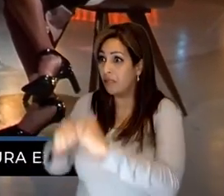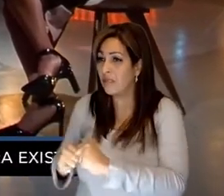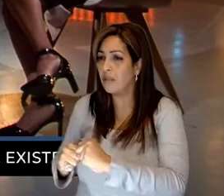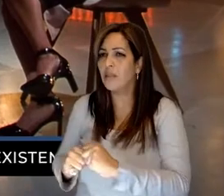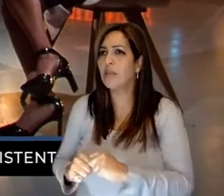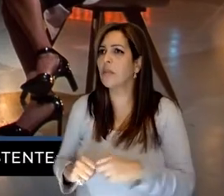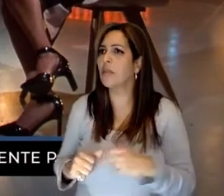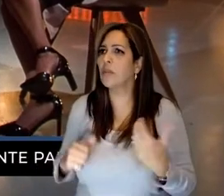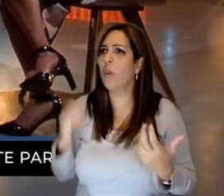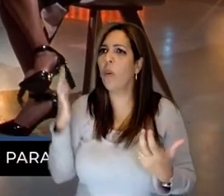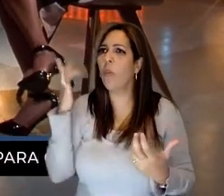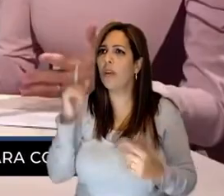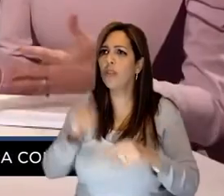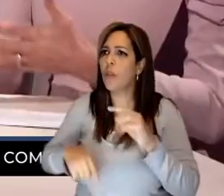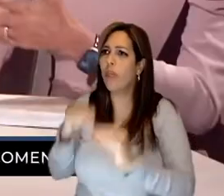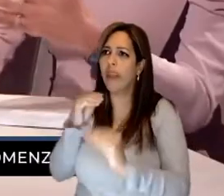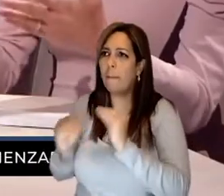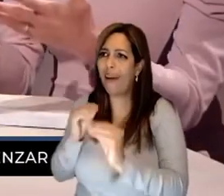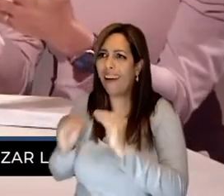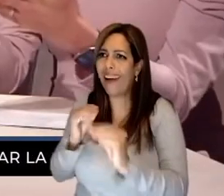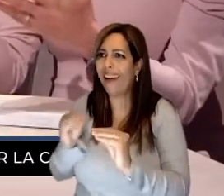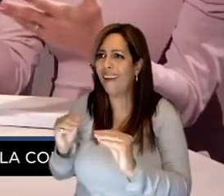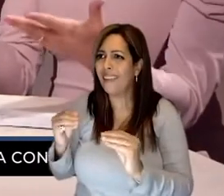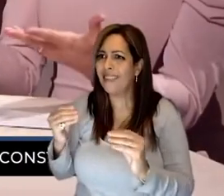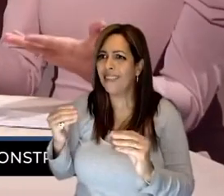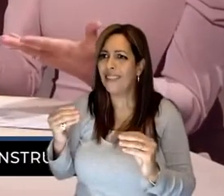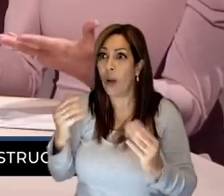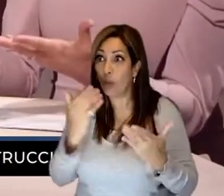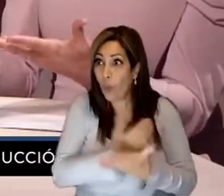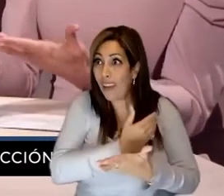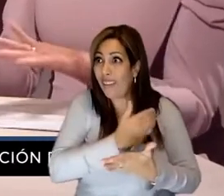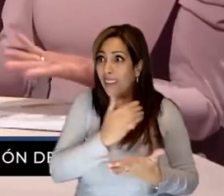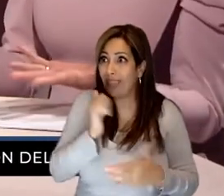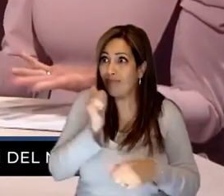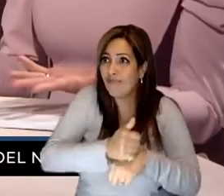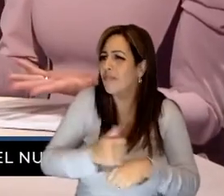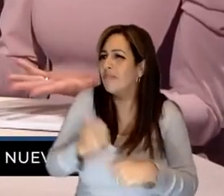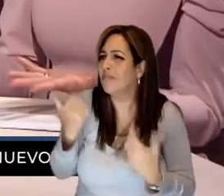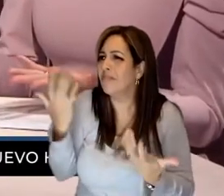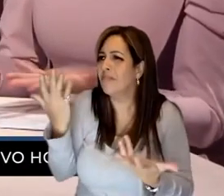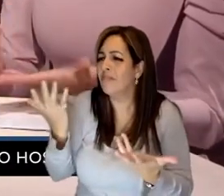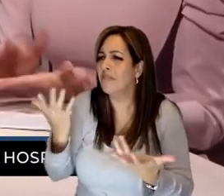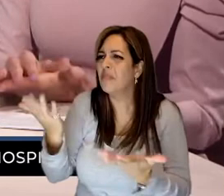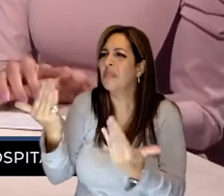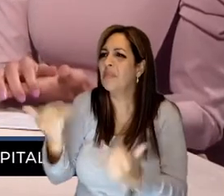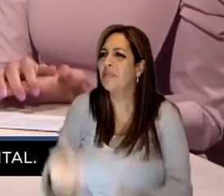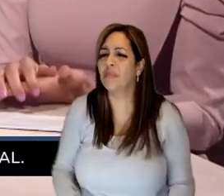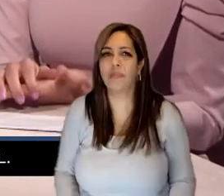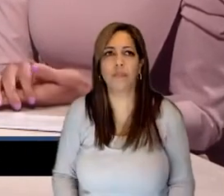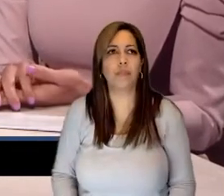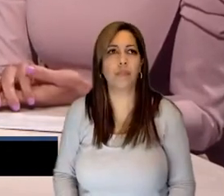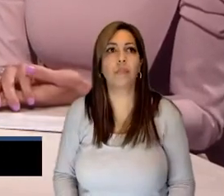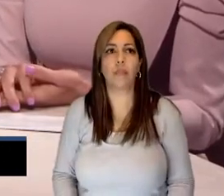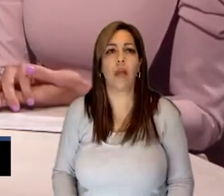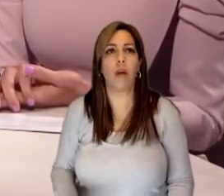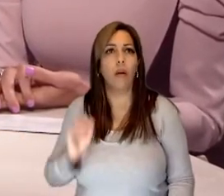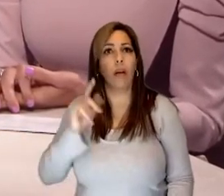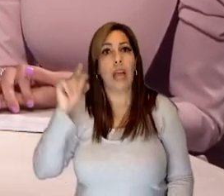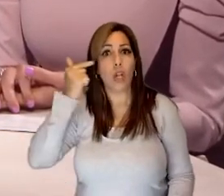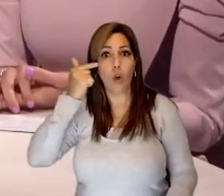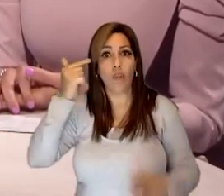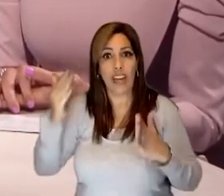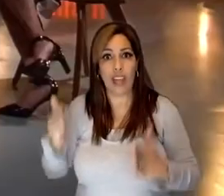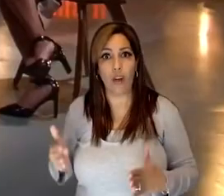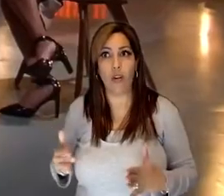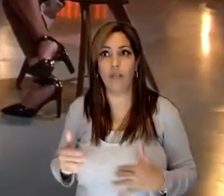¿por qué entonces reemplazarlo y quizás no repararlo? ¿Cuál es la logística que beneficia a nuestros hermanos viequenses? El honorable